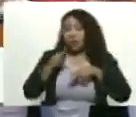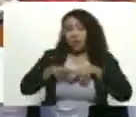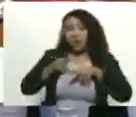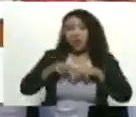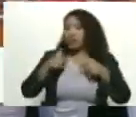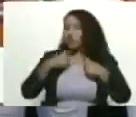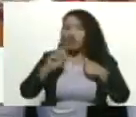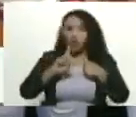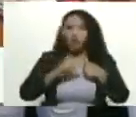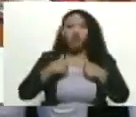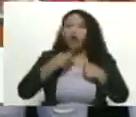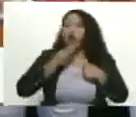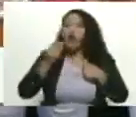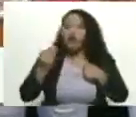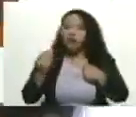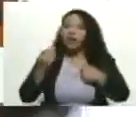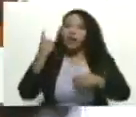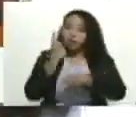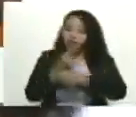joven.